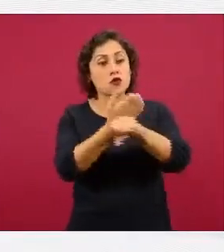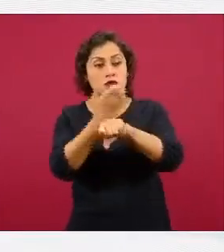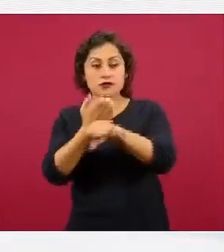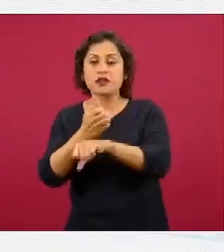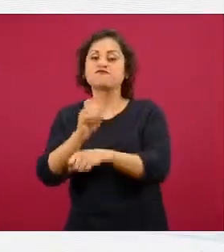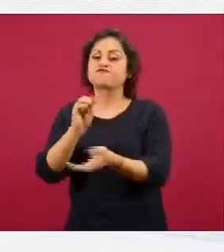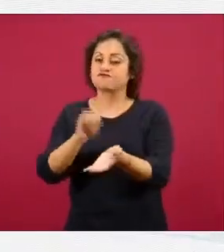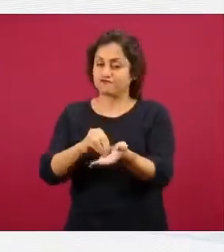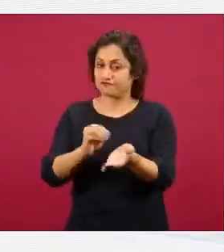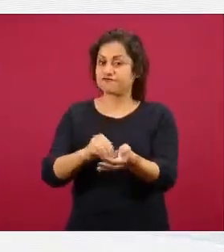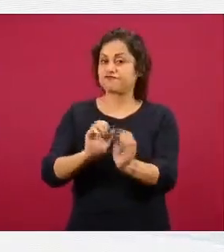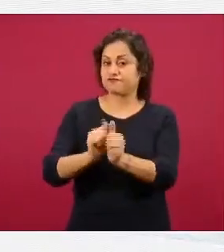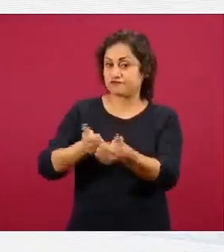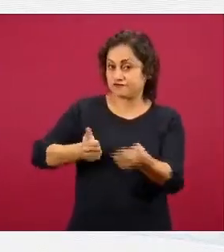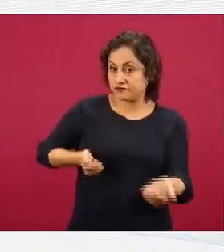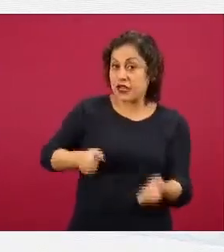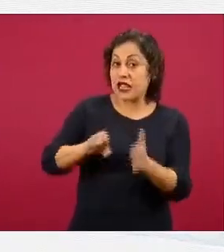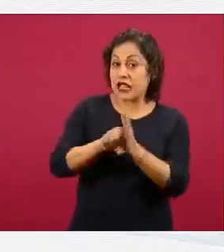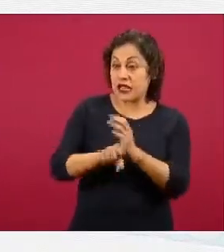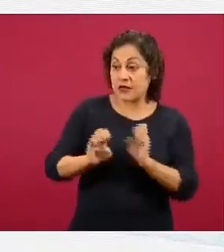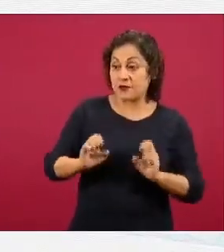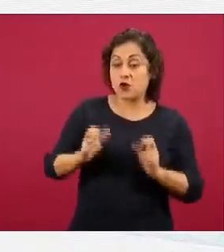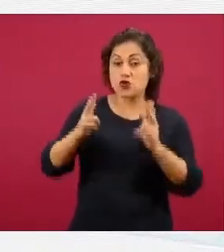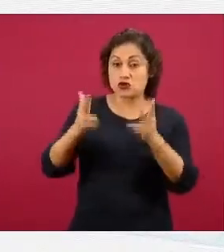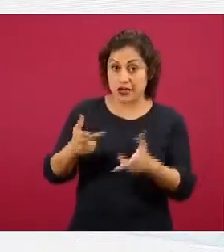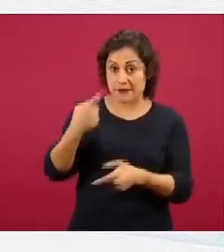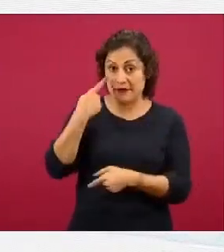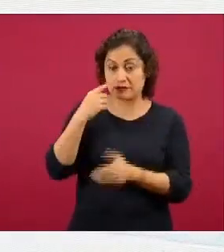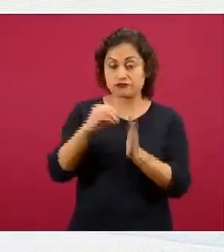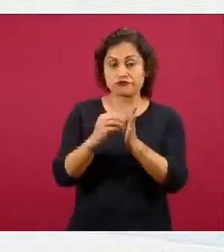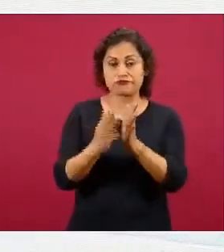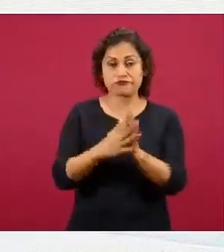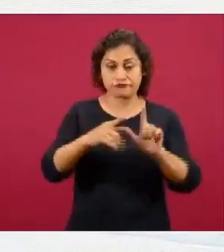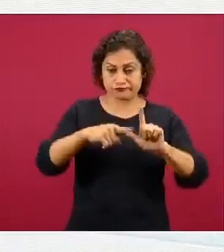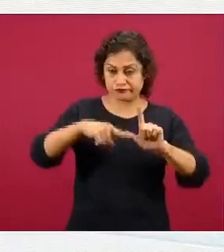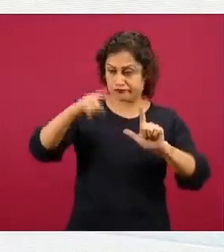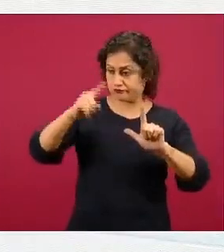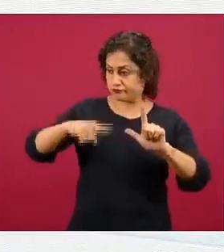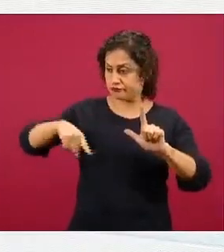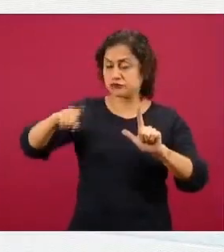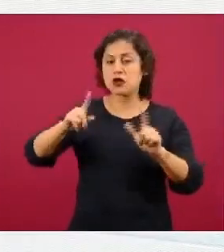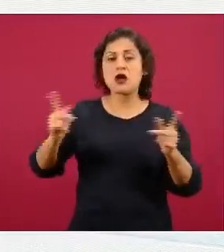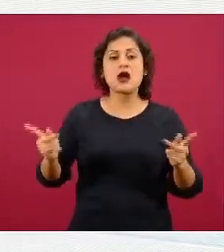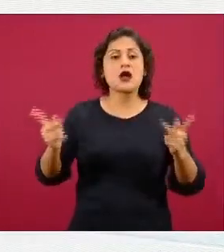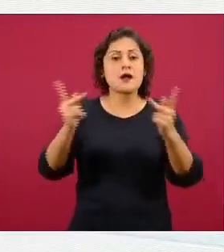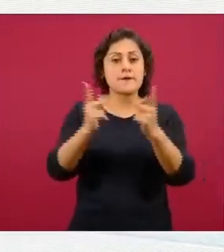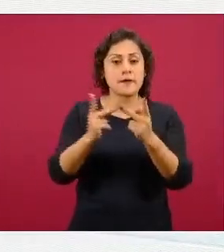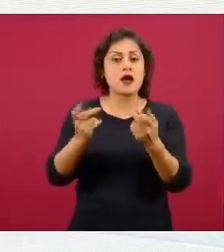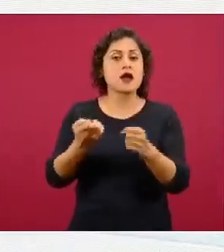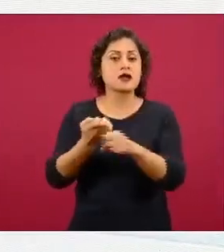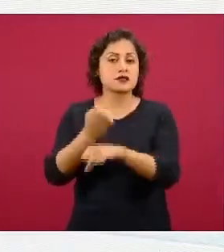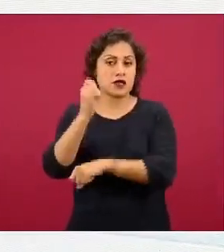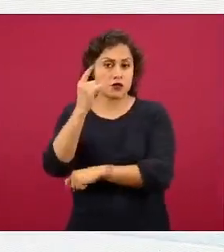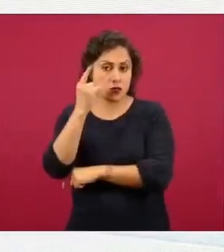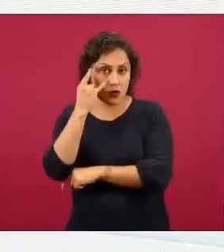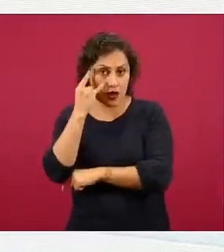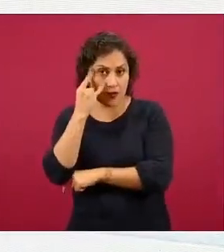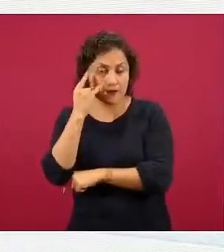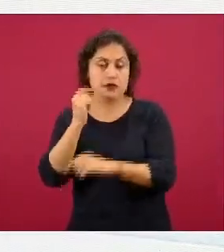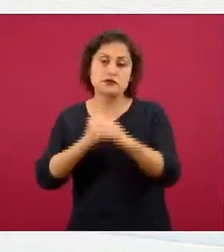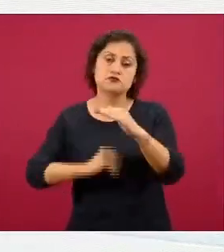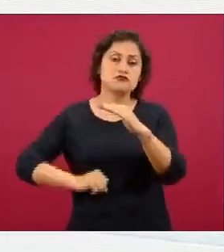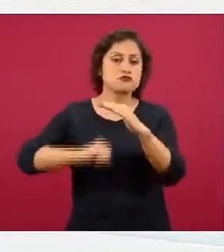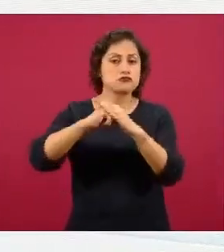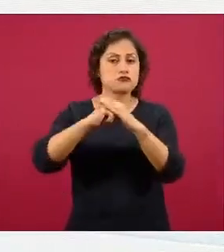rezago y es el caso de Chiapas, pero por la forma de la curva podemos ver que es muy parecida a la forma de Campeche, donde se logra un punto